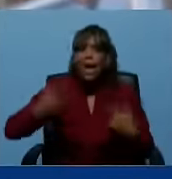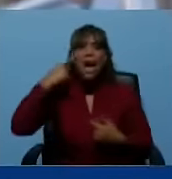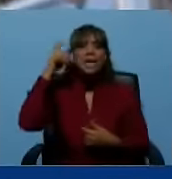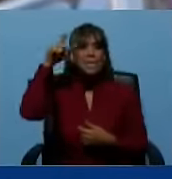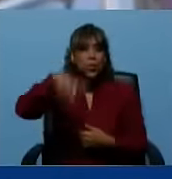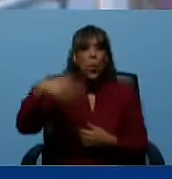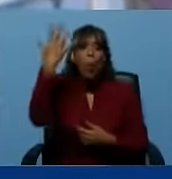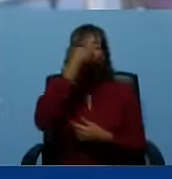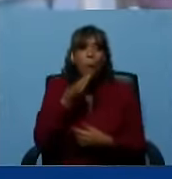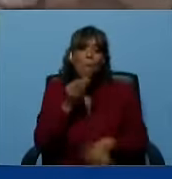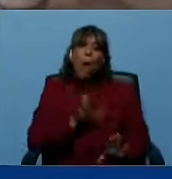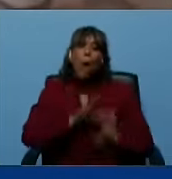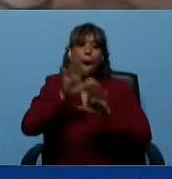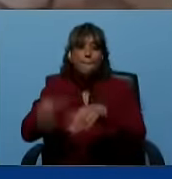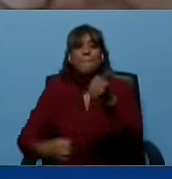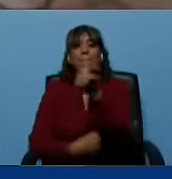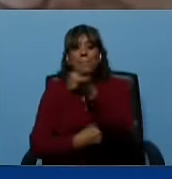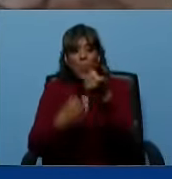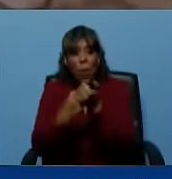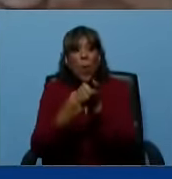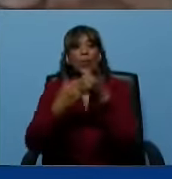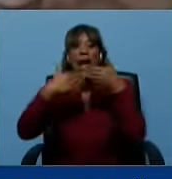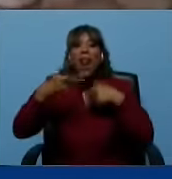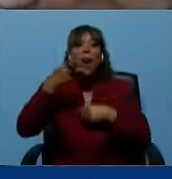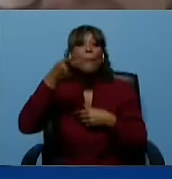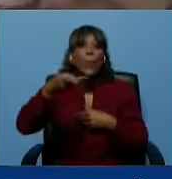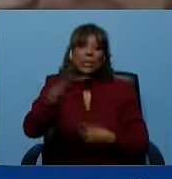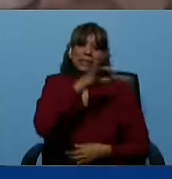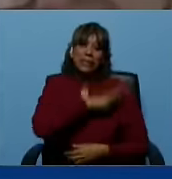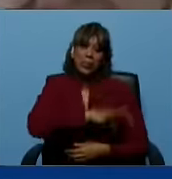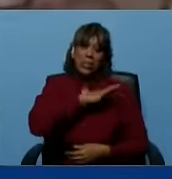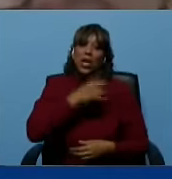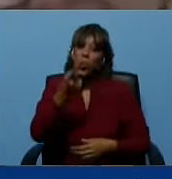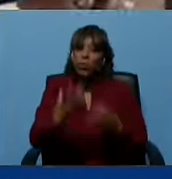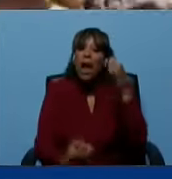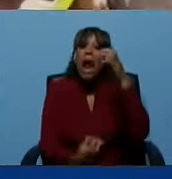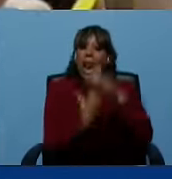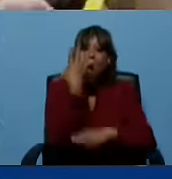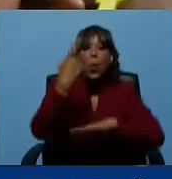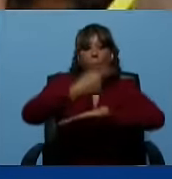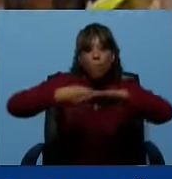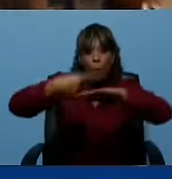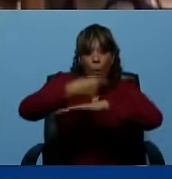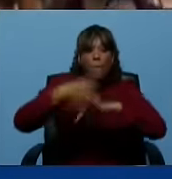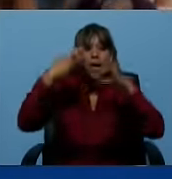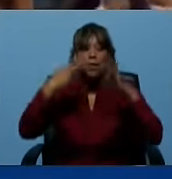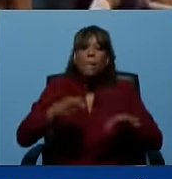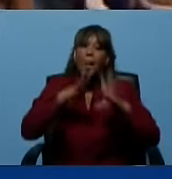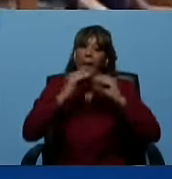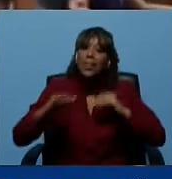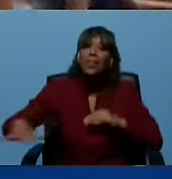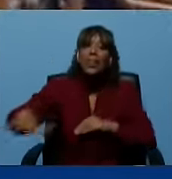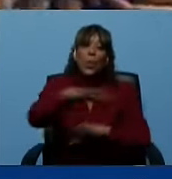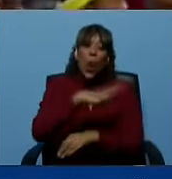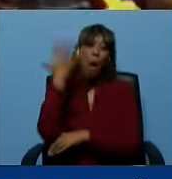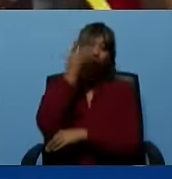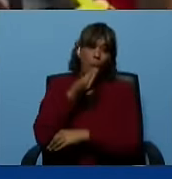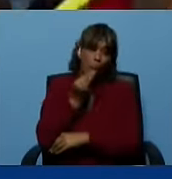esta juventud que lo respalda y lo acompaña en las políticas sociales que usted implementa desde el gobierno nacional para toda la